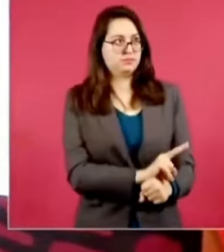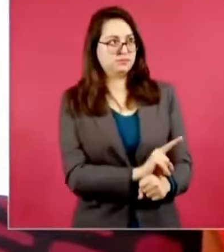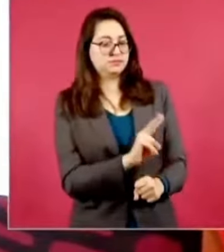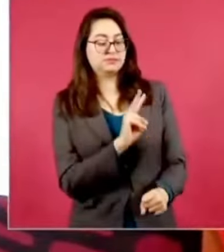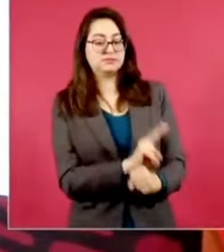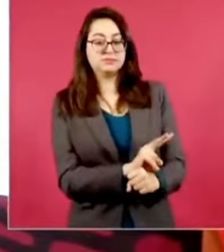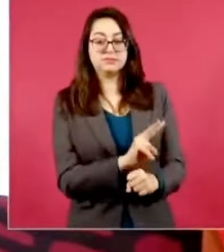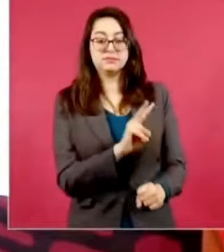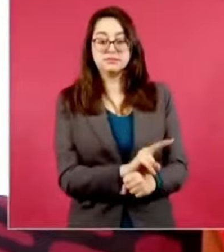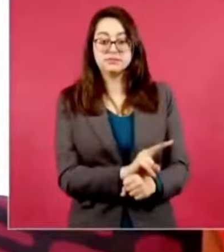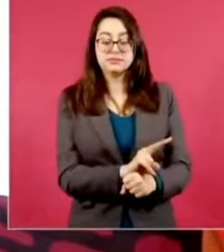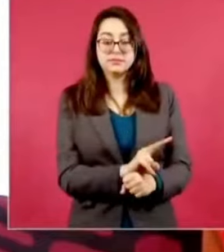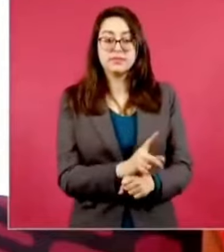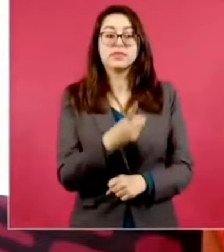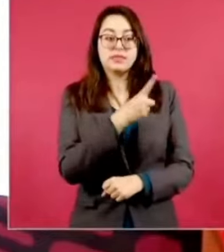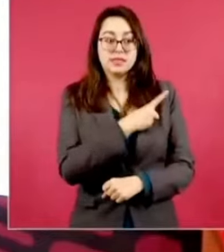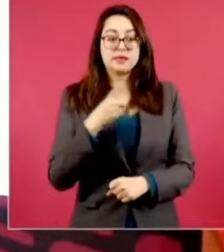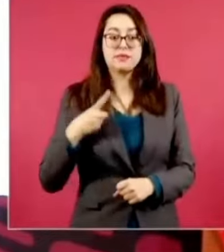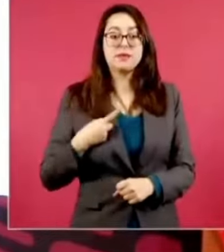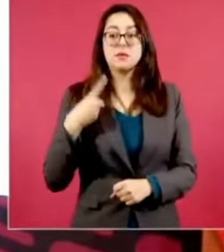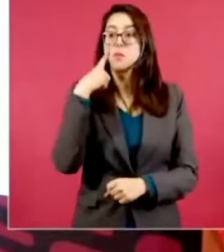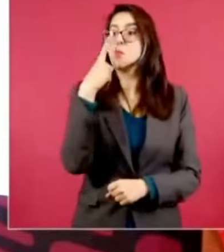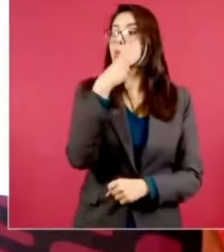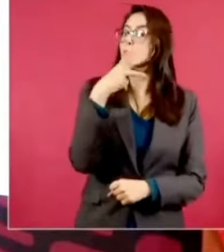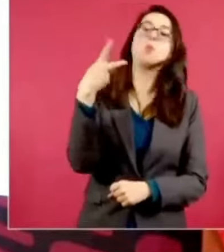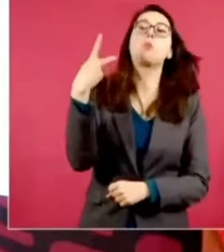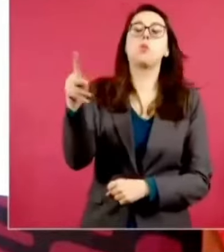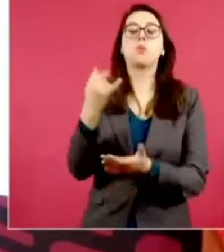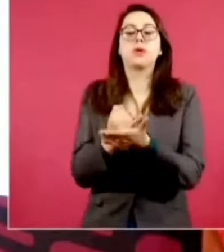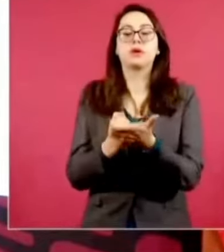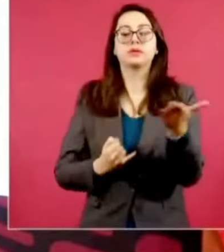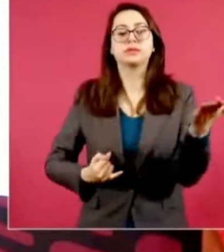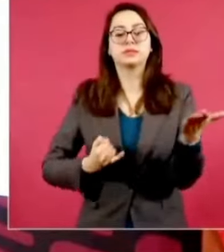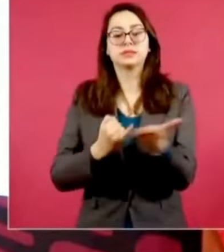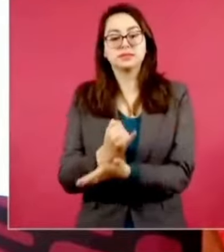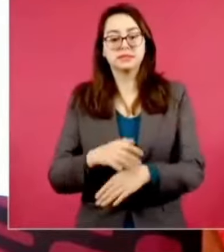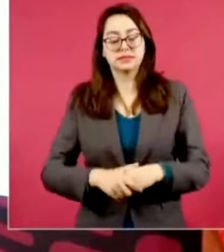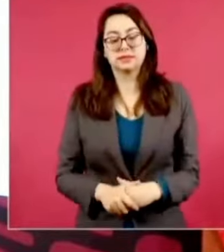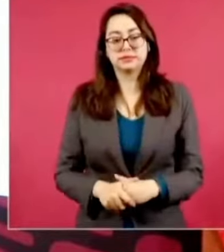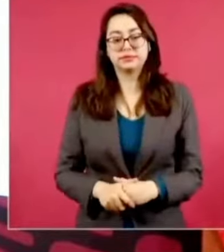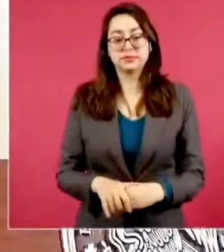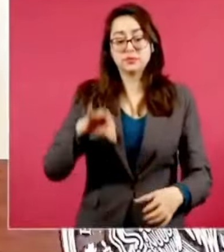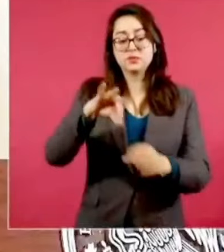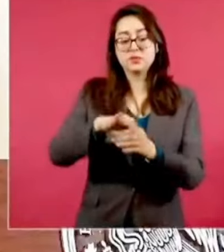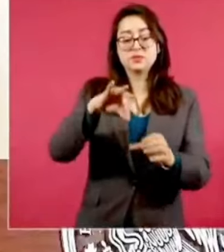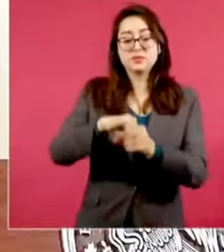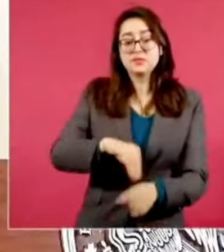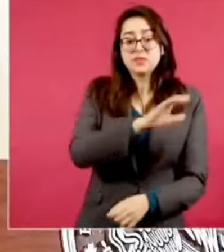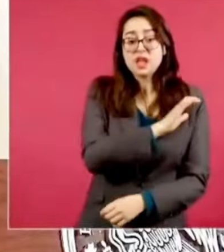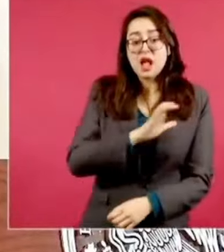Y una elección no es nada más para ver qué candidato gana,